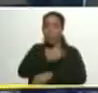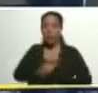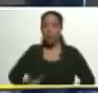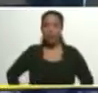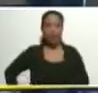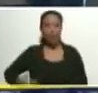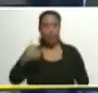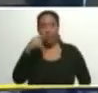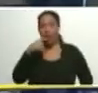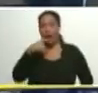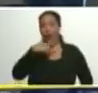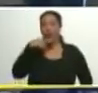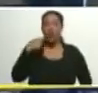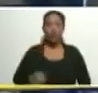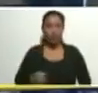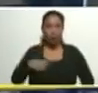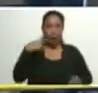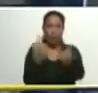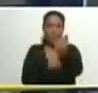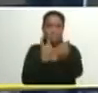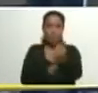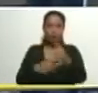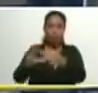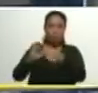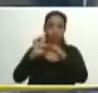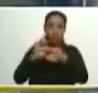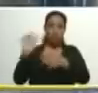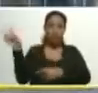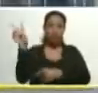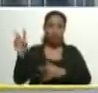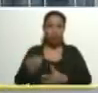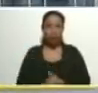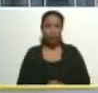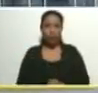presidente Vladimir Putin, hermano de Venezuela.